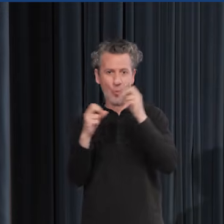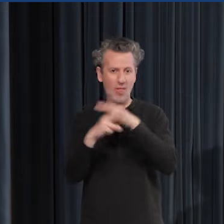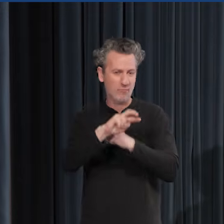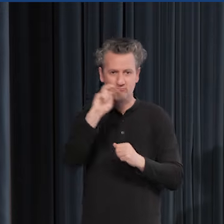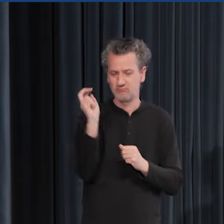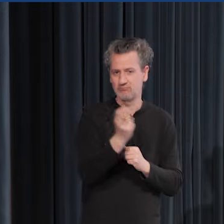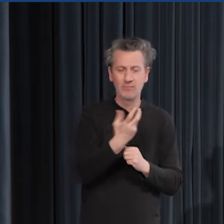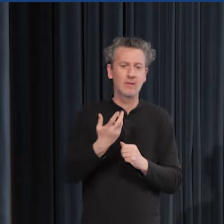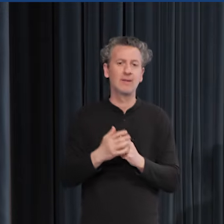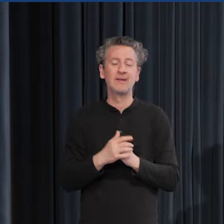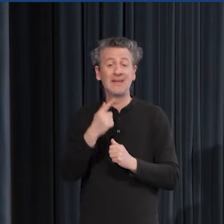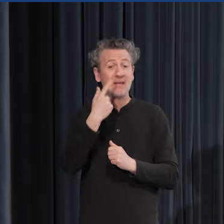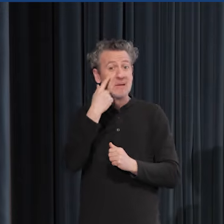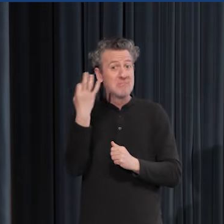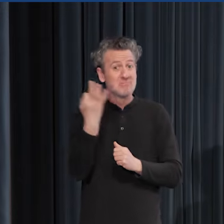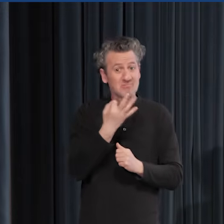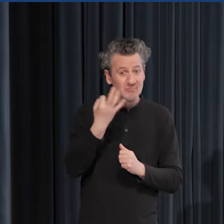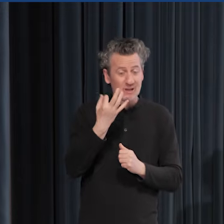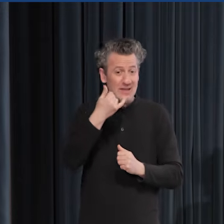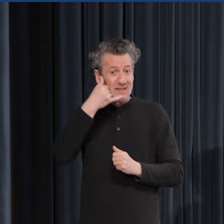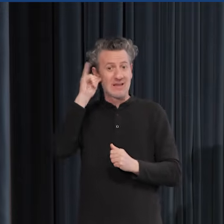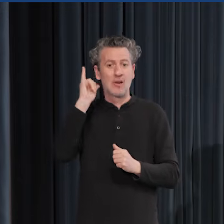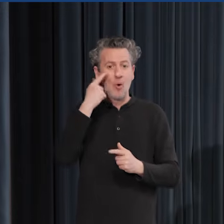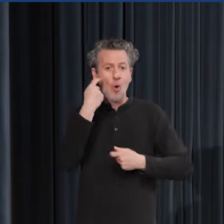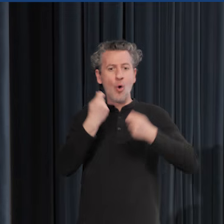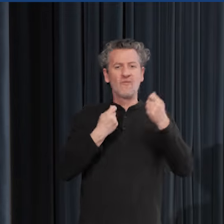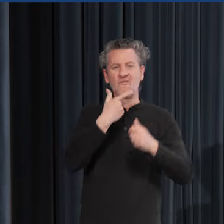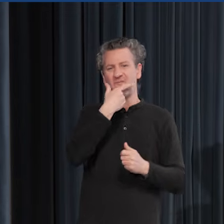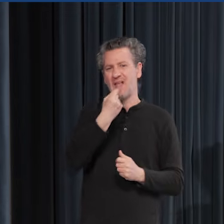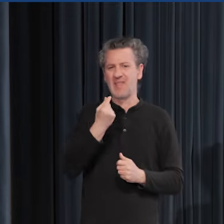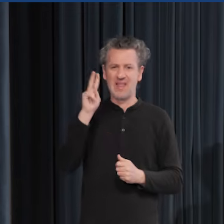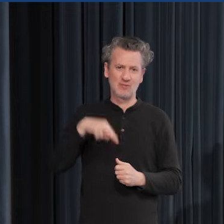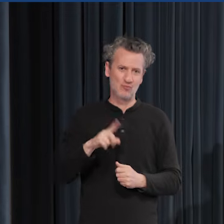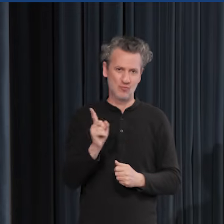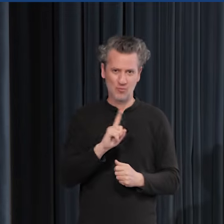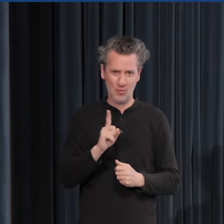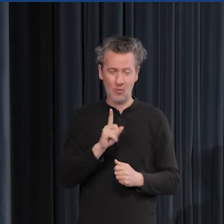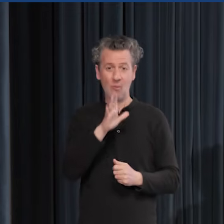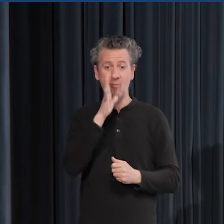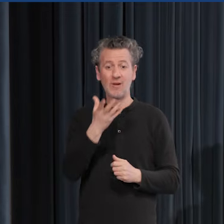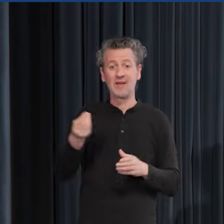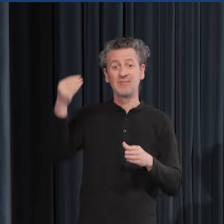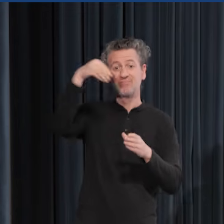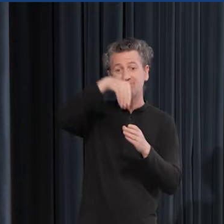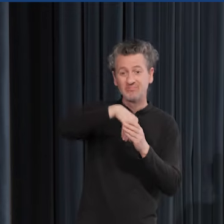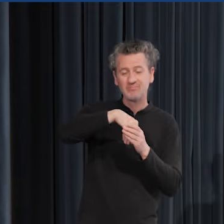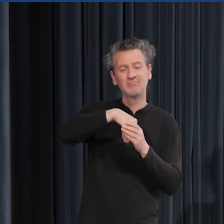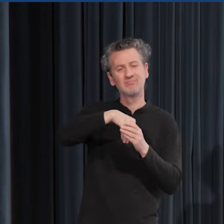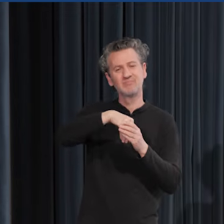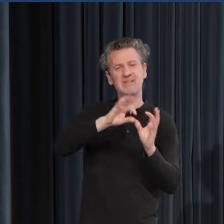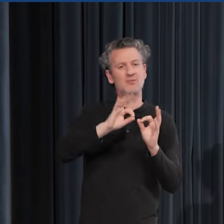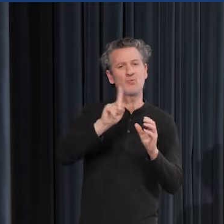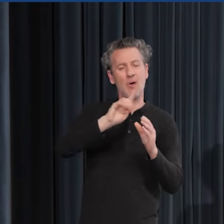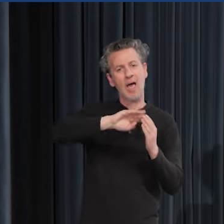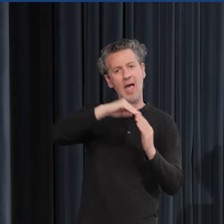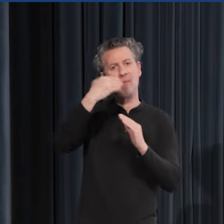ocasiones pues, no son totalmente controlables o fáciles de controlar porque no forman parte específicamente de la obra, sino que influyen en ella, y también